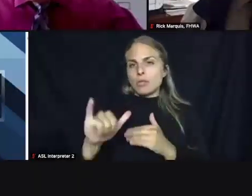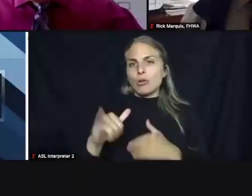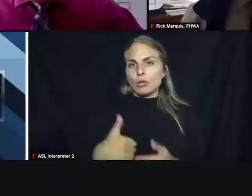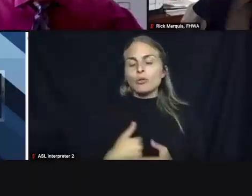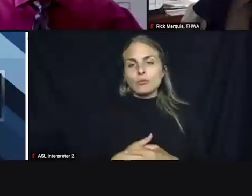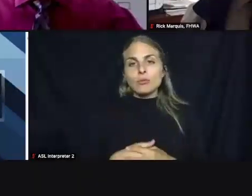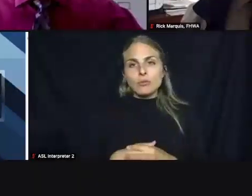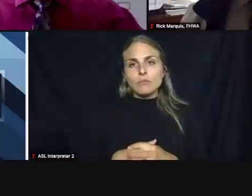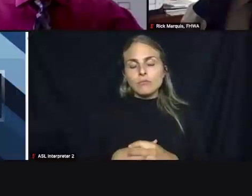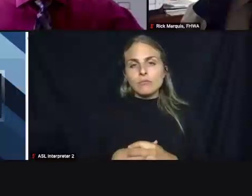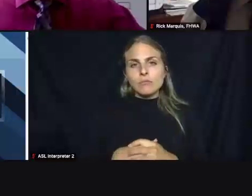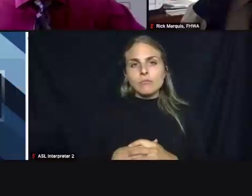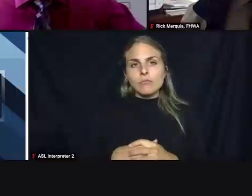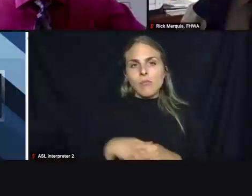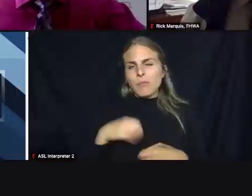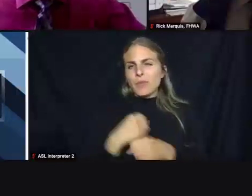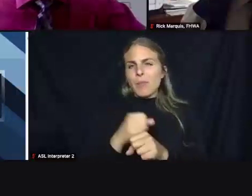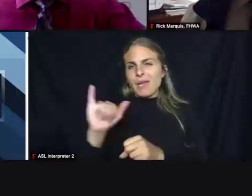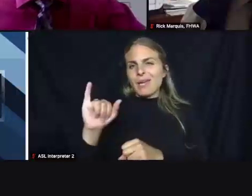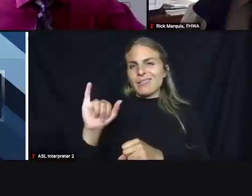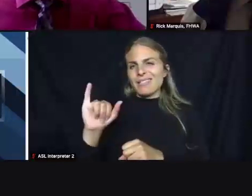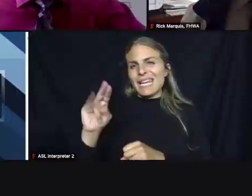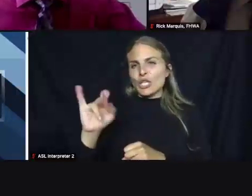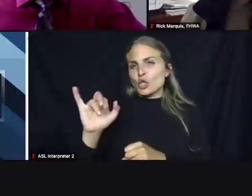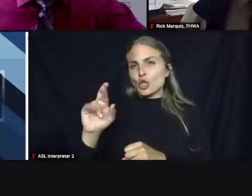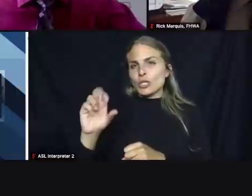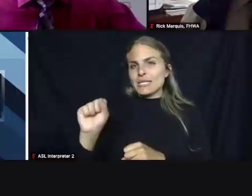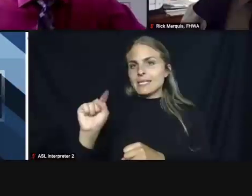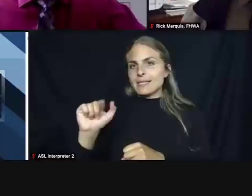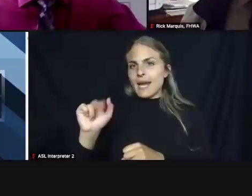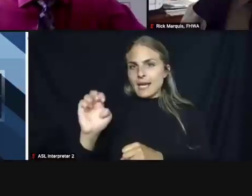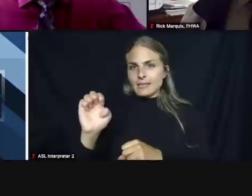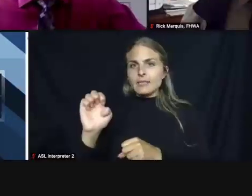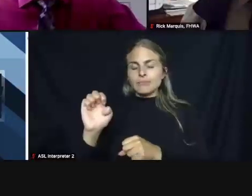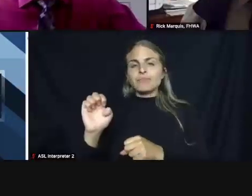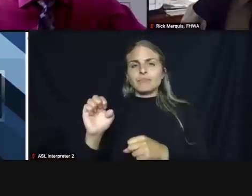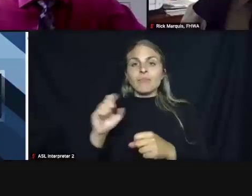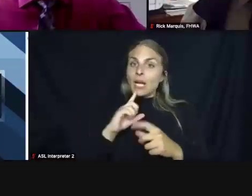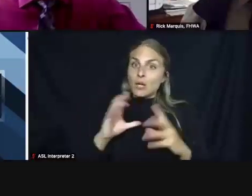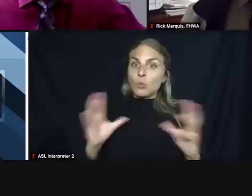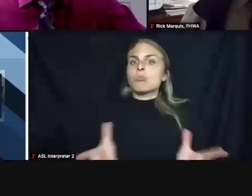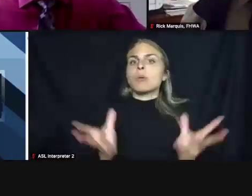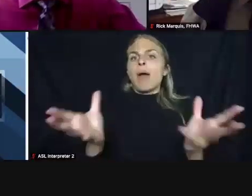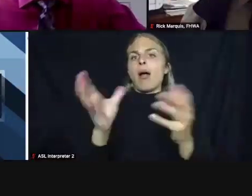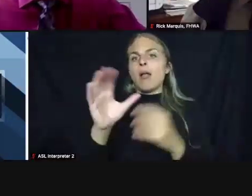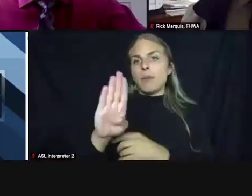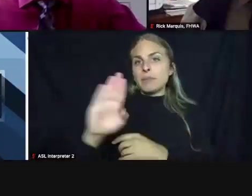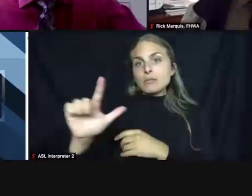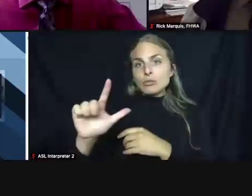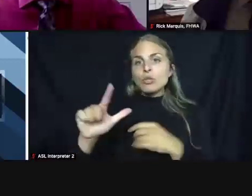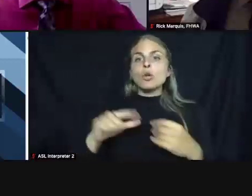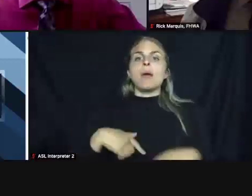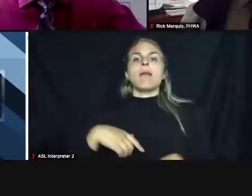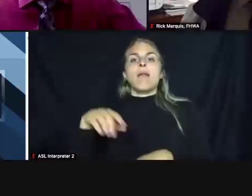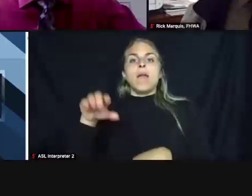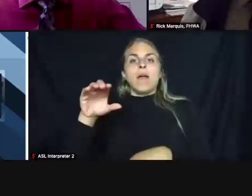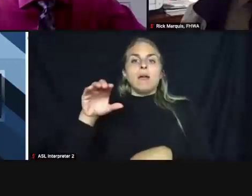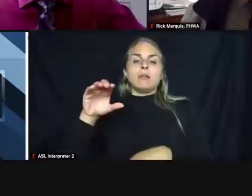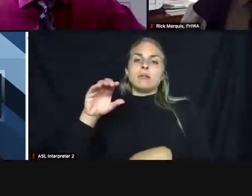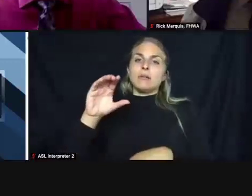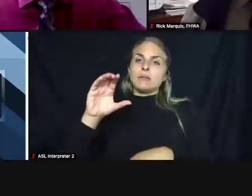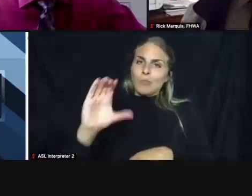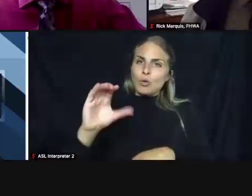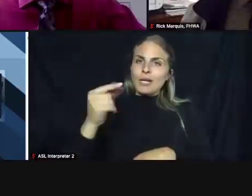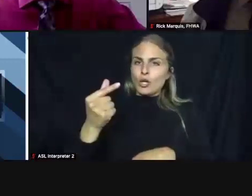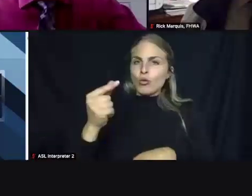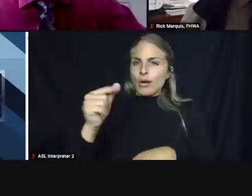interestatal que rodea la ciudad de Syracuse. Eso ayudaría a fomentar